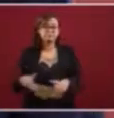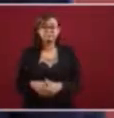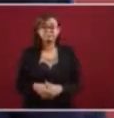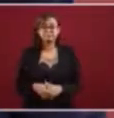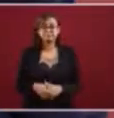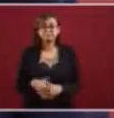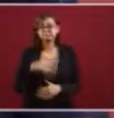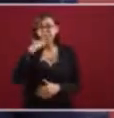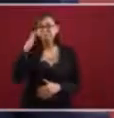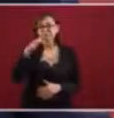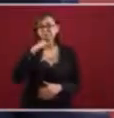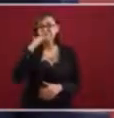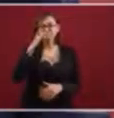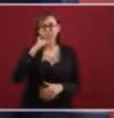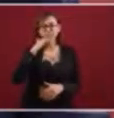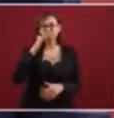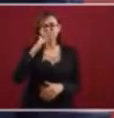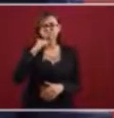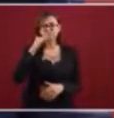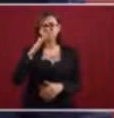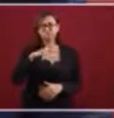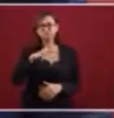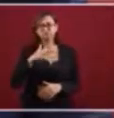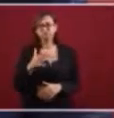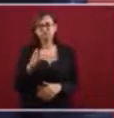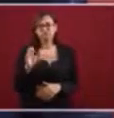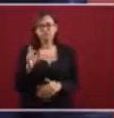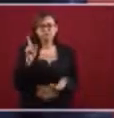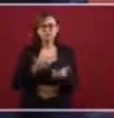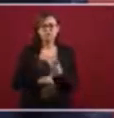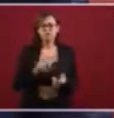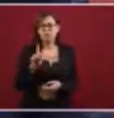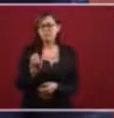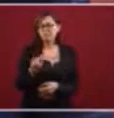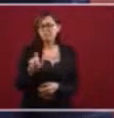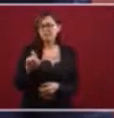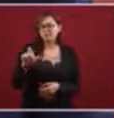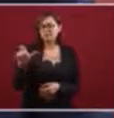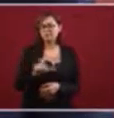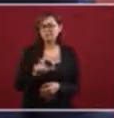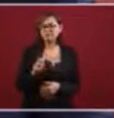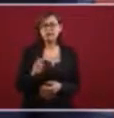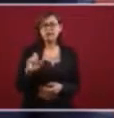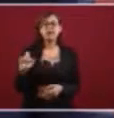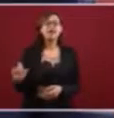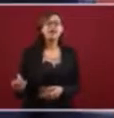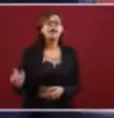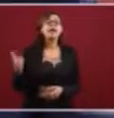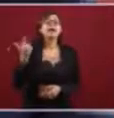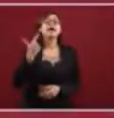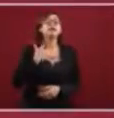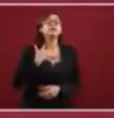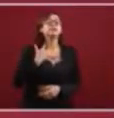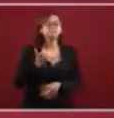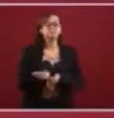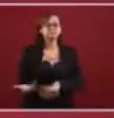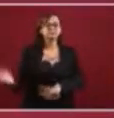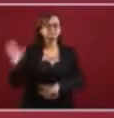sobre corrupción en el caso de Pemex en la pasada